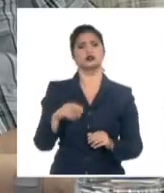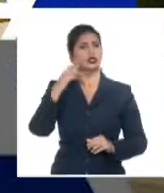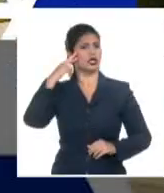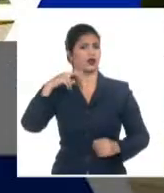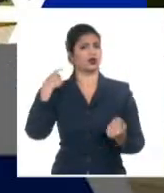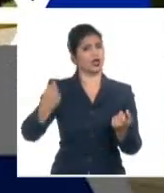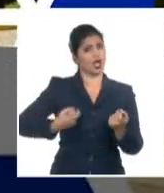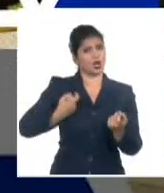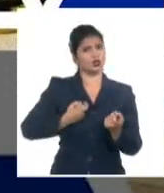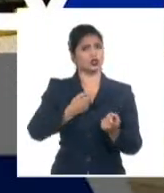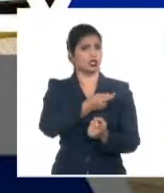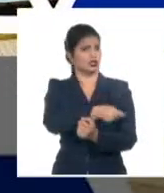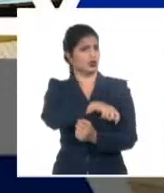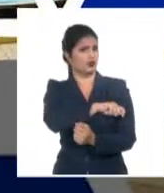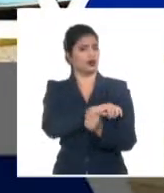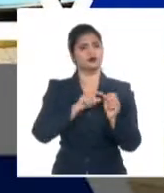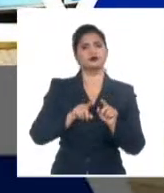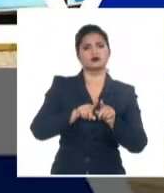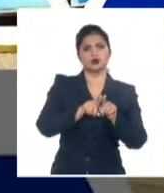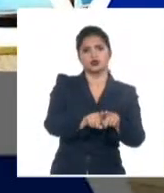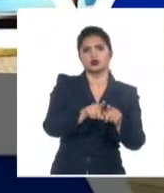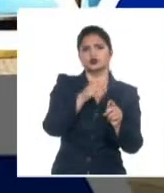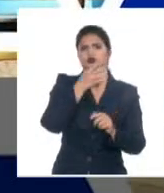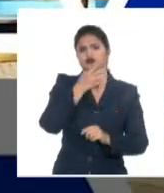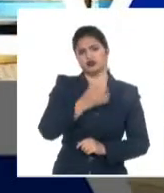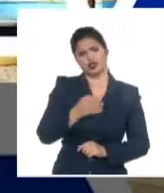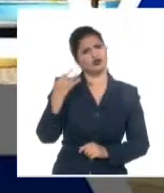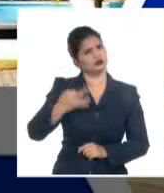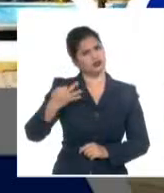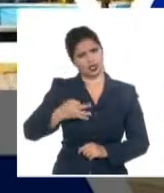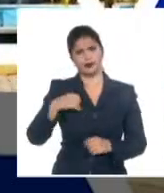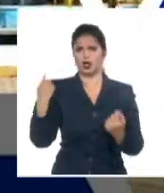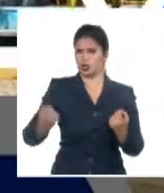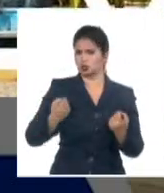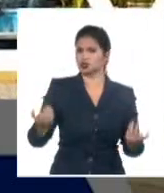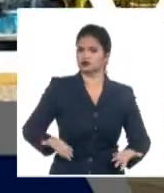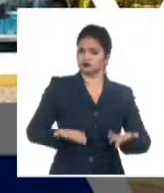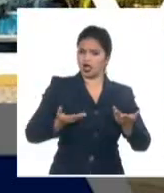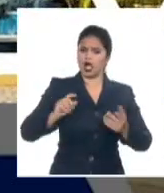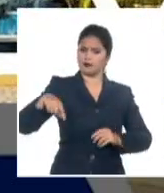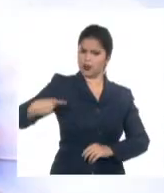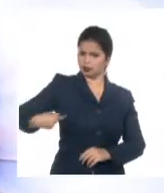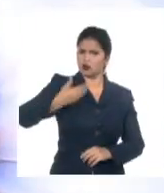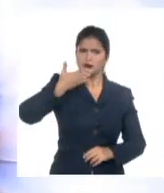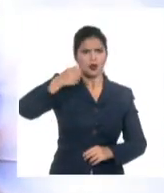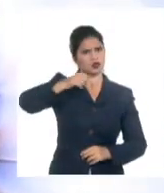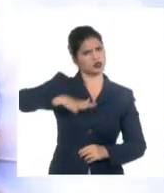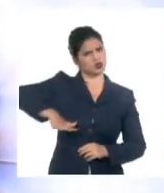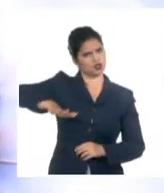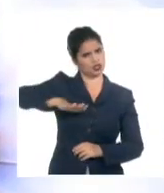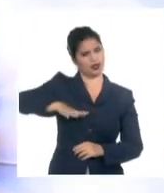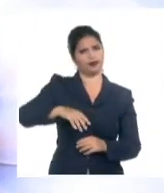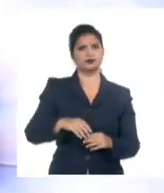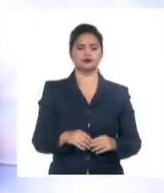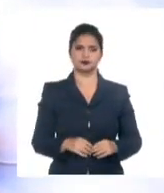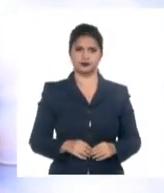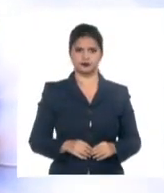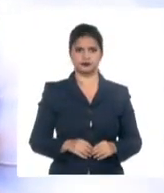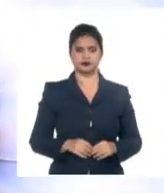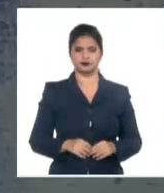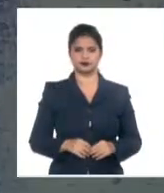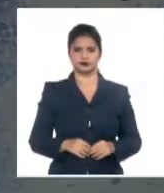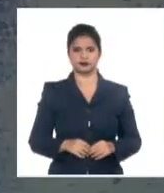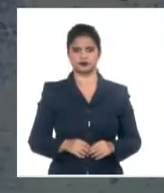defiende. Comprobación que apunta hacia la moral socialista, la gestión creadora, innovadora, que protege y